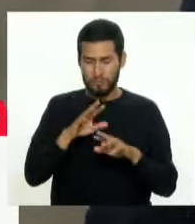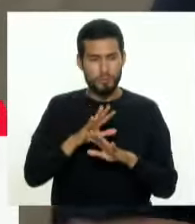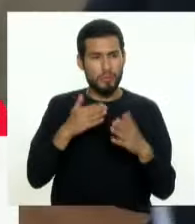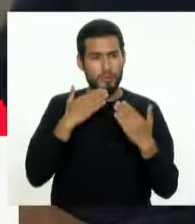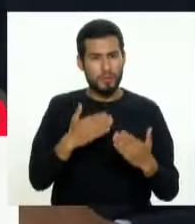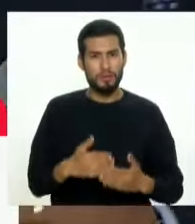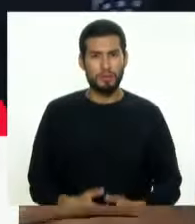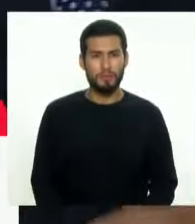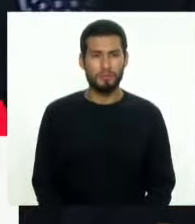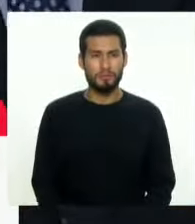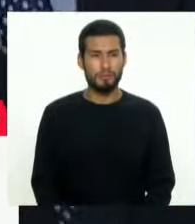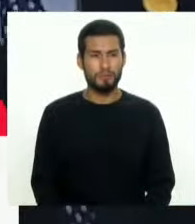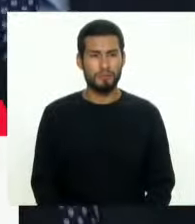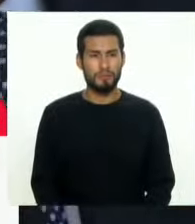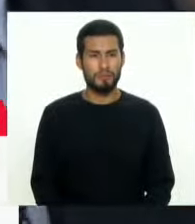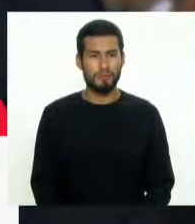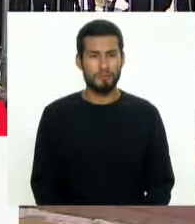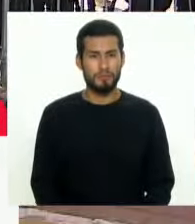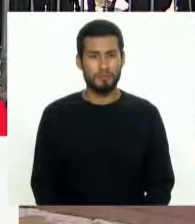Gracias.